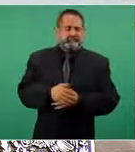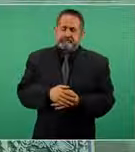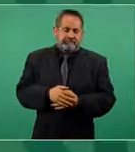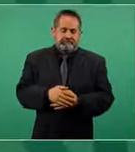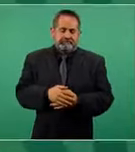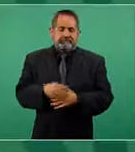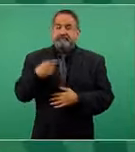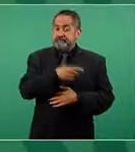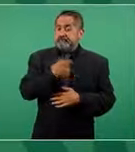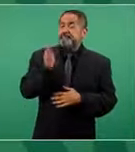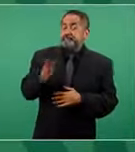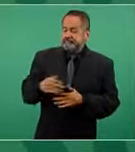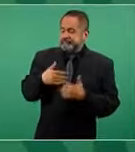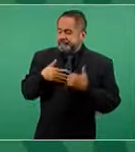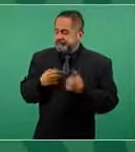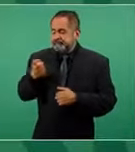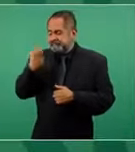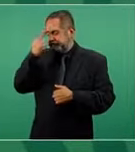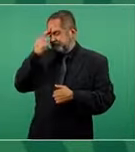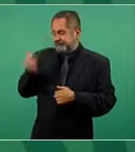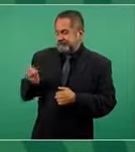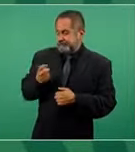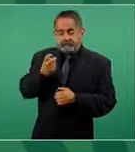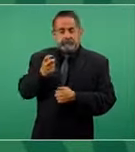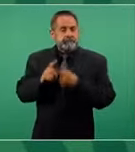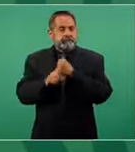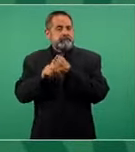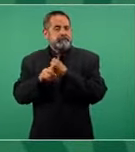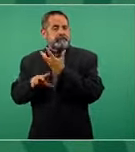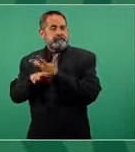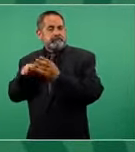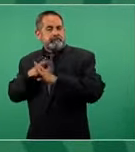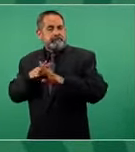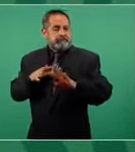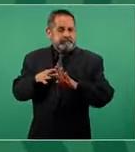se iba a resolver el problema migratorio.